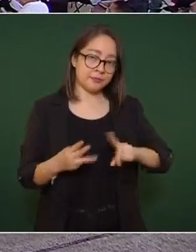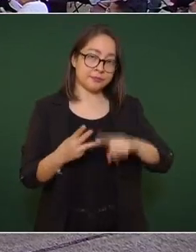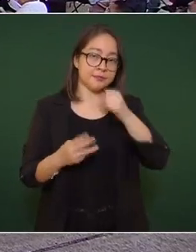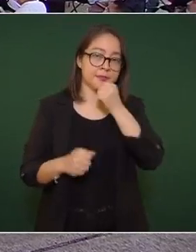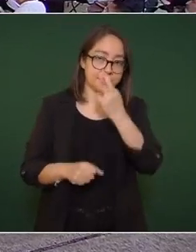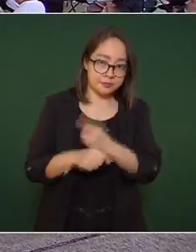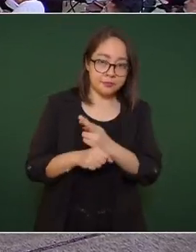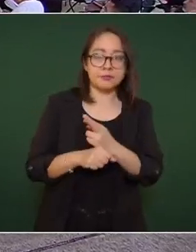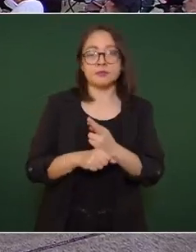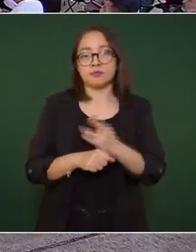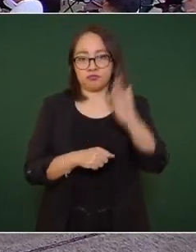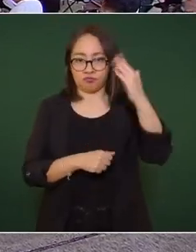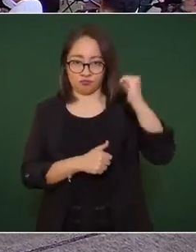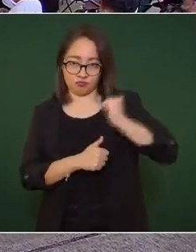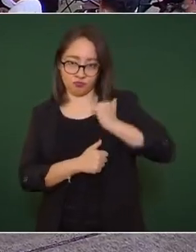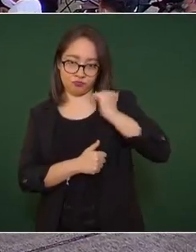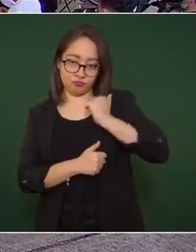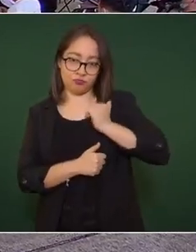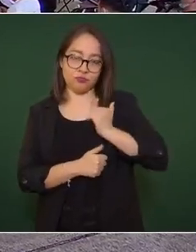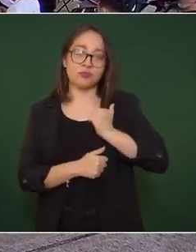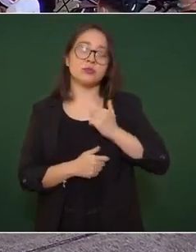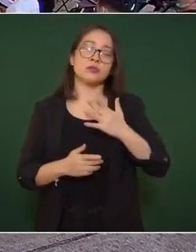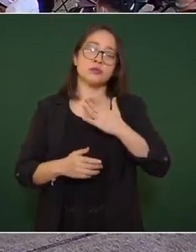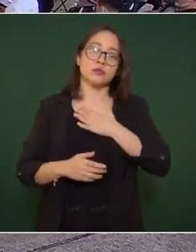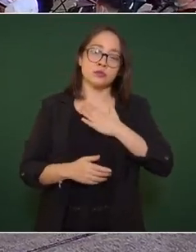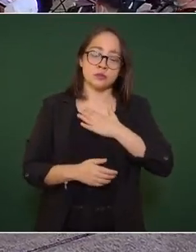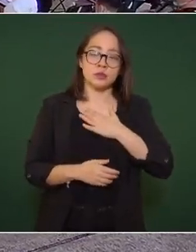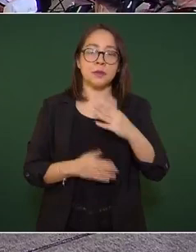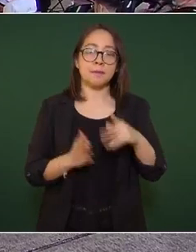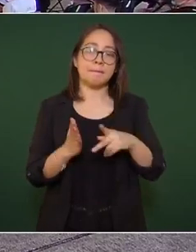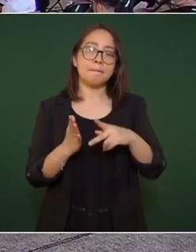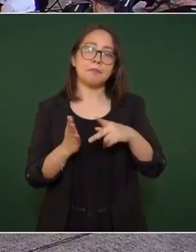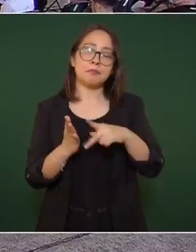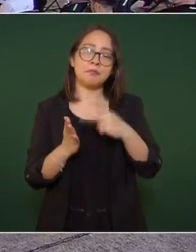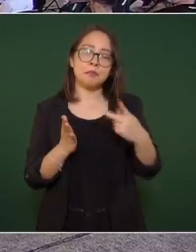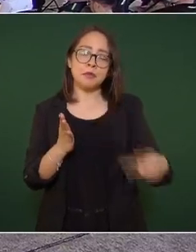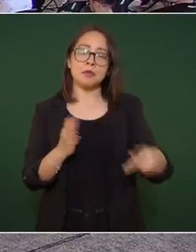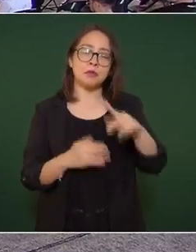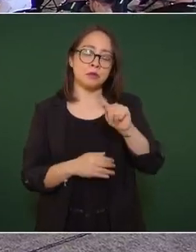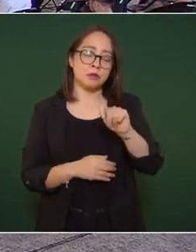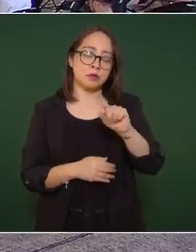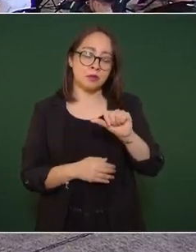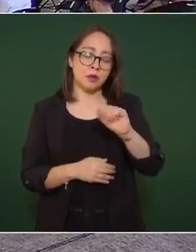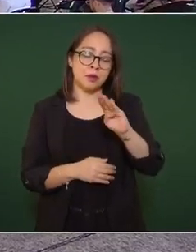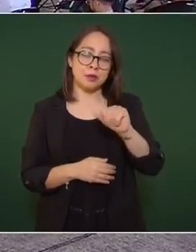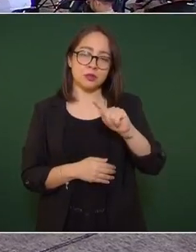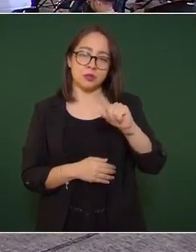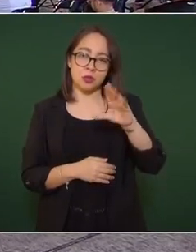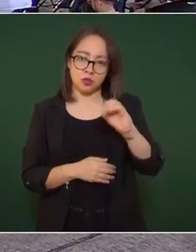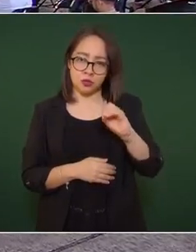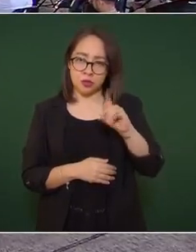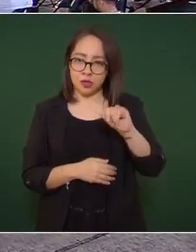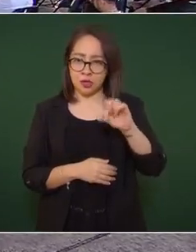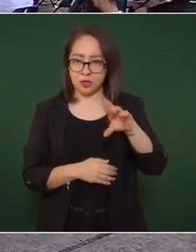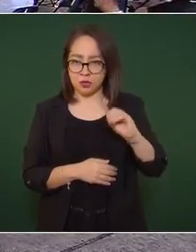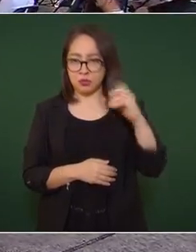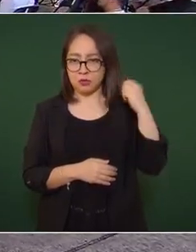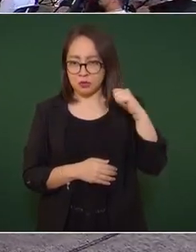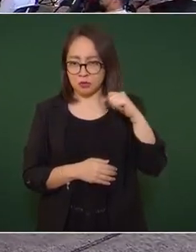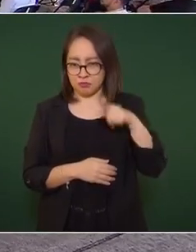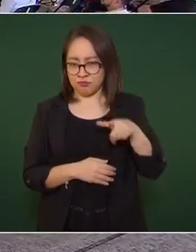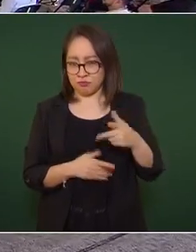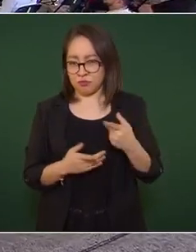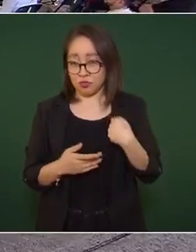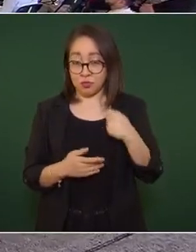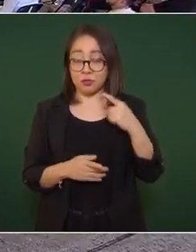todos. Diego Elías Cedillo, el Sistema Informativo de Tabasco Diario, presente. Señor presidente, quiero retomar un hecho que